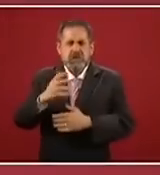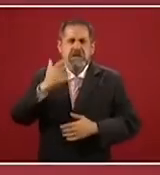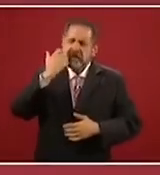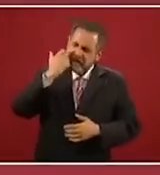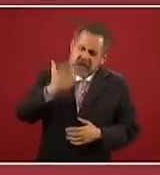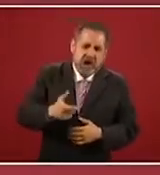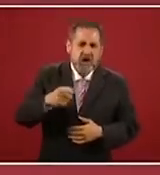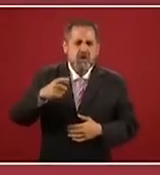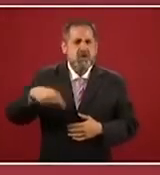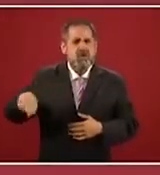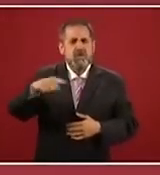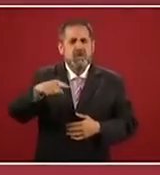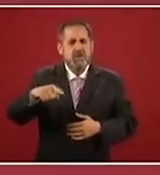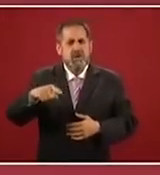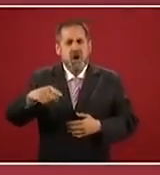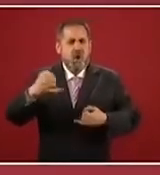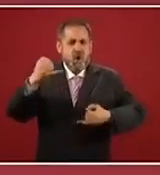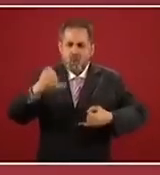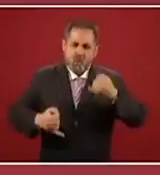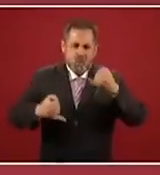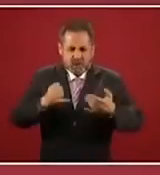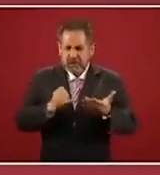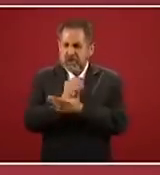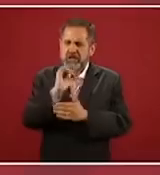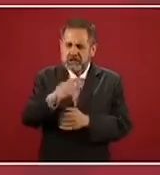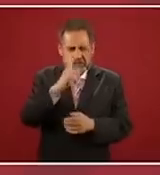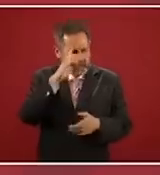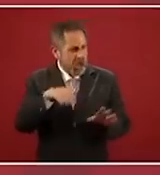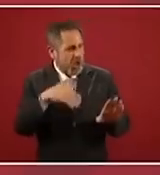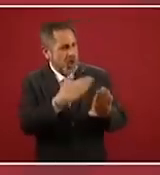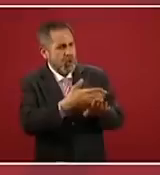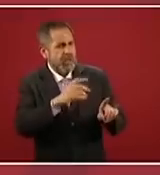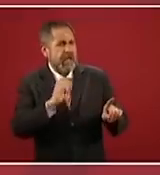queremos que se proceda en contra de los expresidentes,